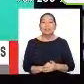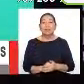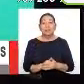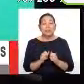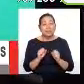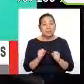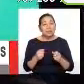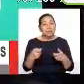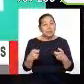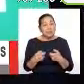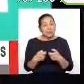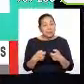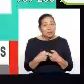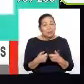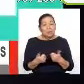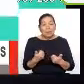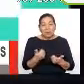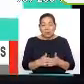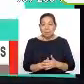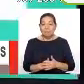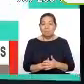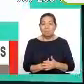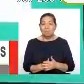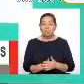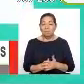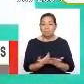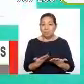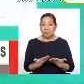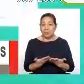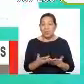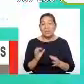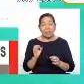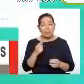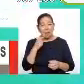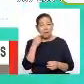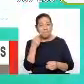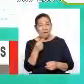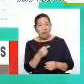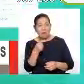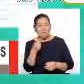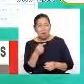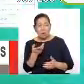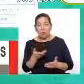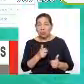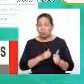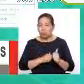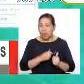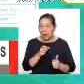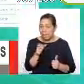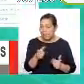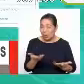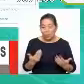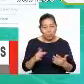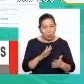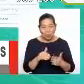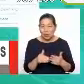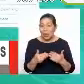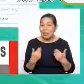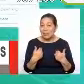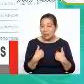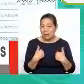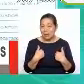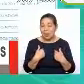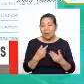dispositivos electrónicos en los cuales estaban las amenazas que enviaban a las víctimas. Todos tienen,